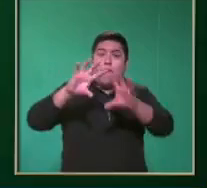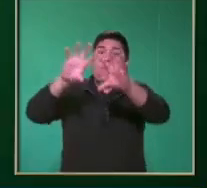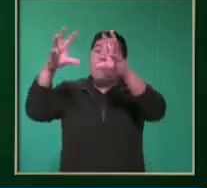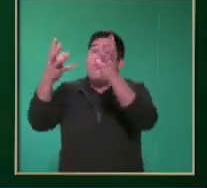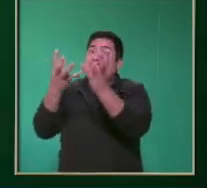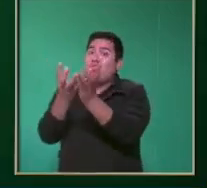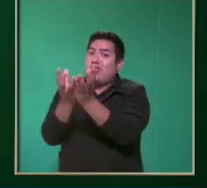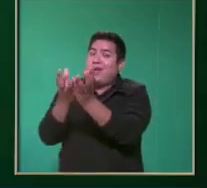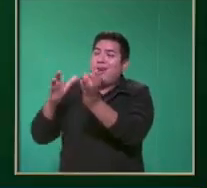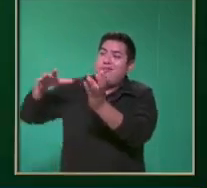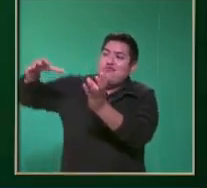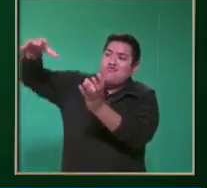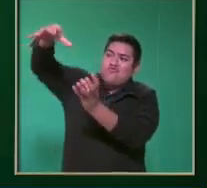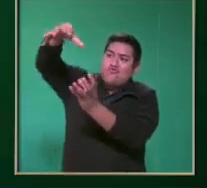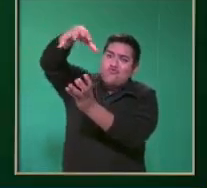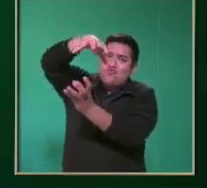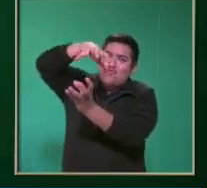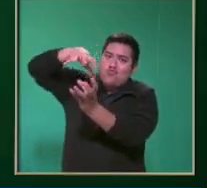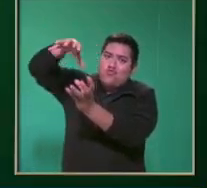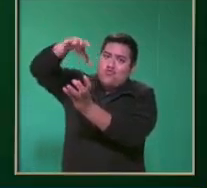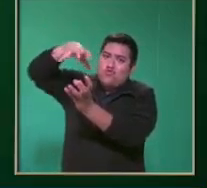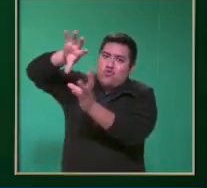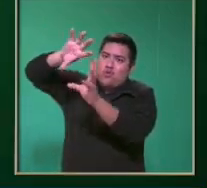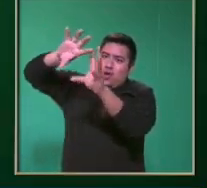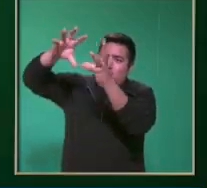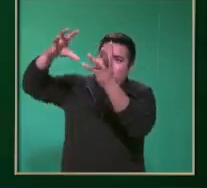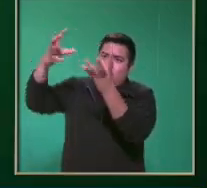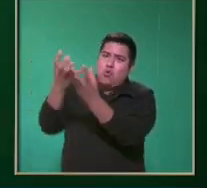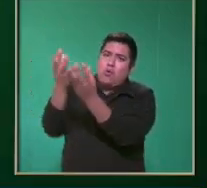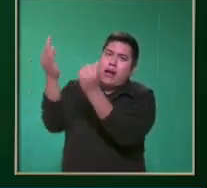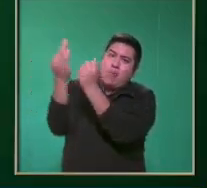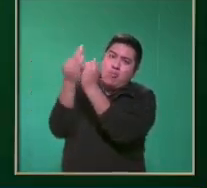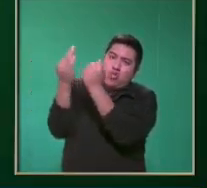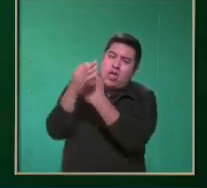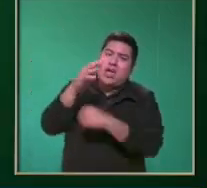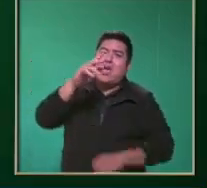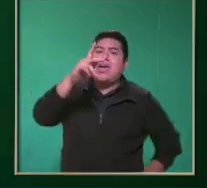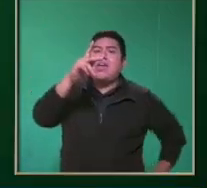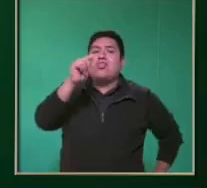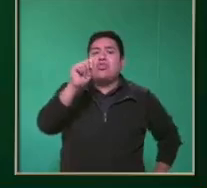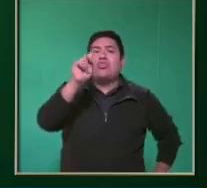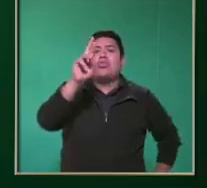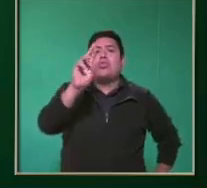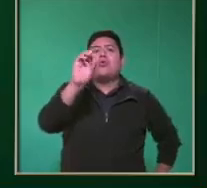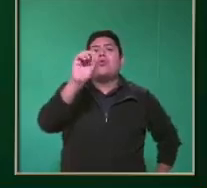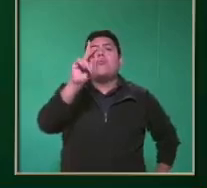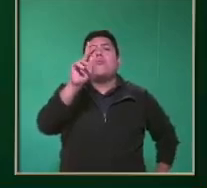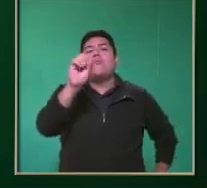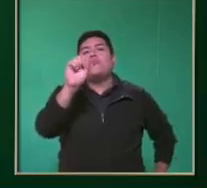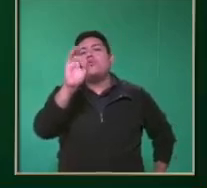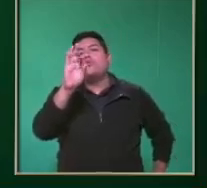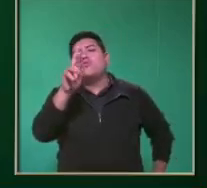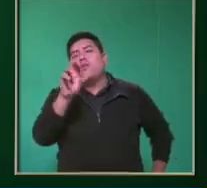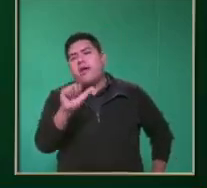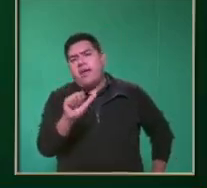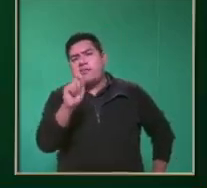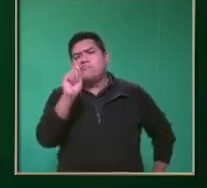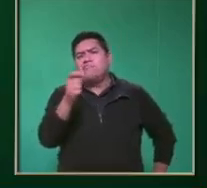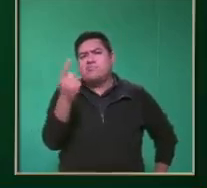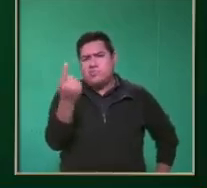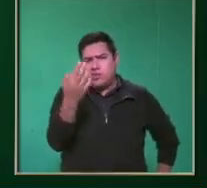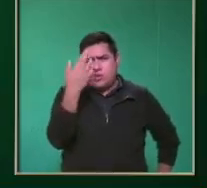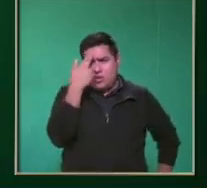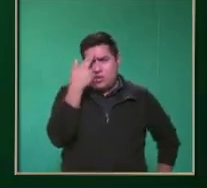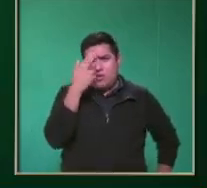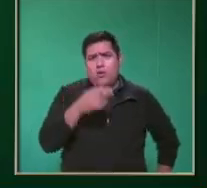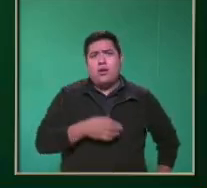Puedes revisar tus datos, puedes revisar tu libreta, tu libro y recordar a qué le llamábamos